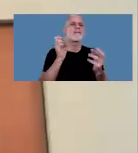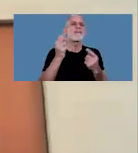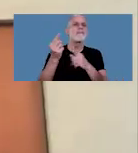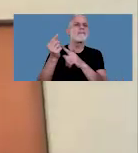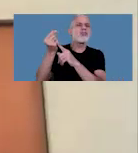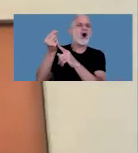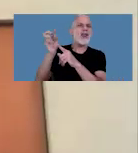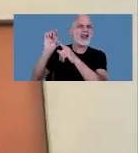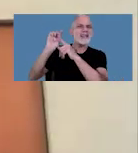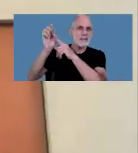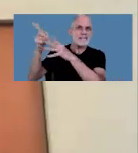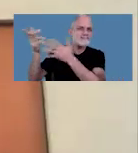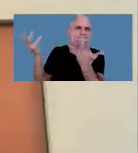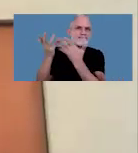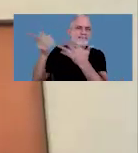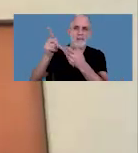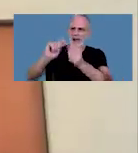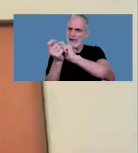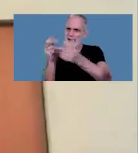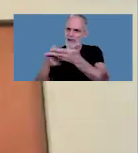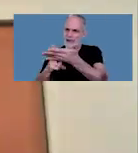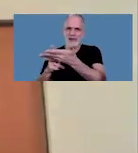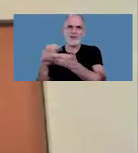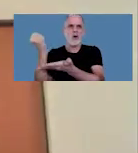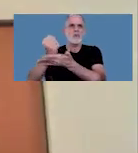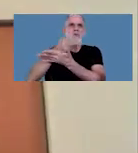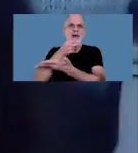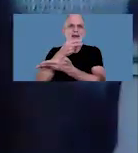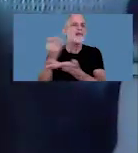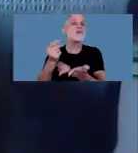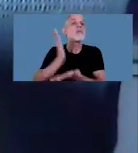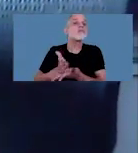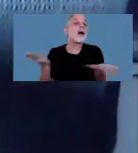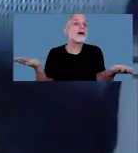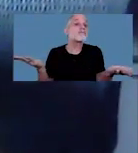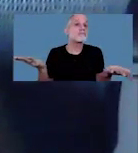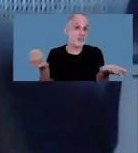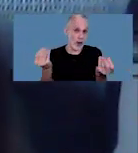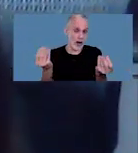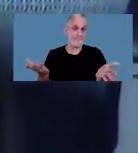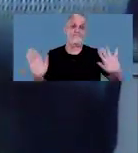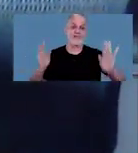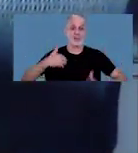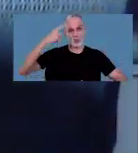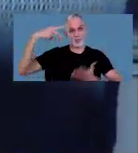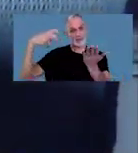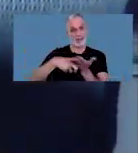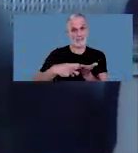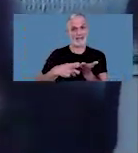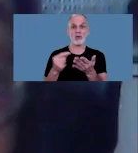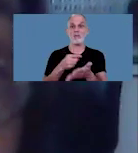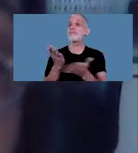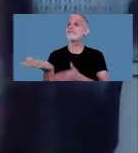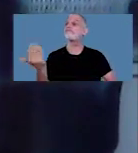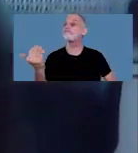exterior y no está traducida y apostillada? Y bueno, supongo que el inspector pedirá la